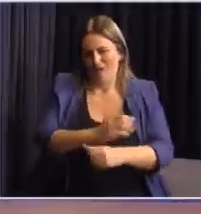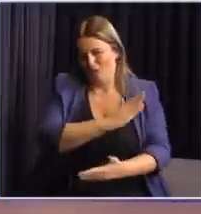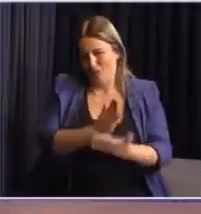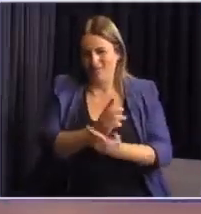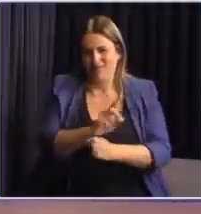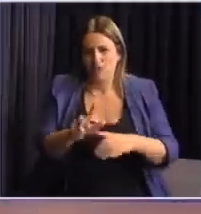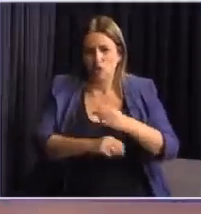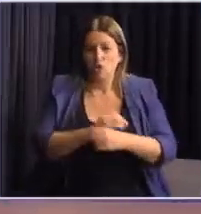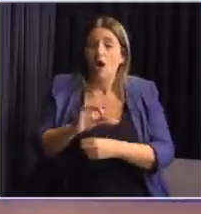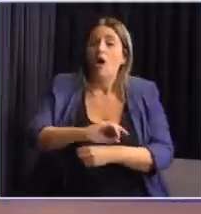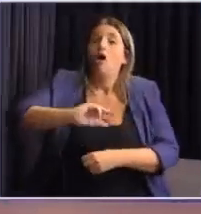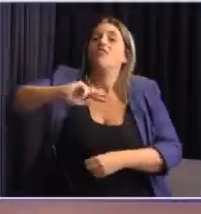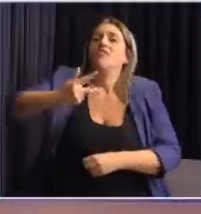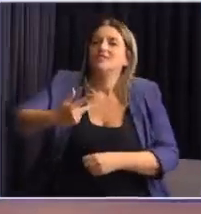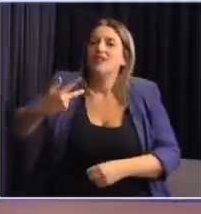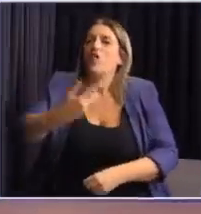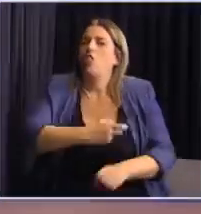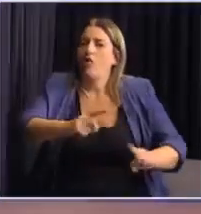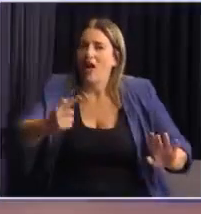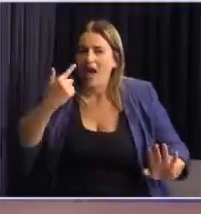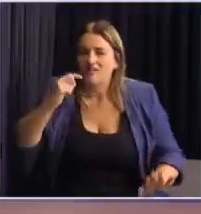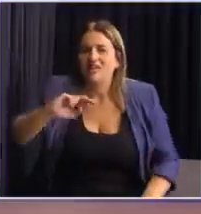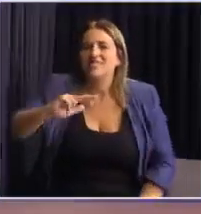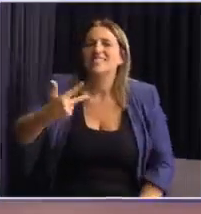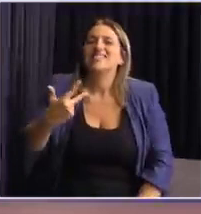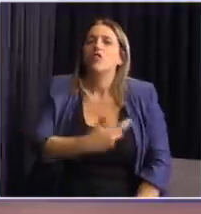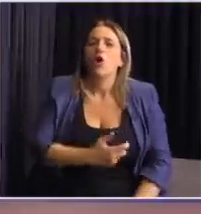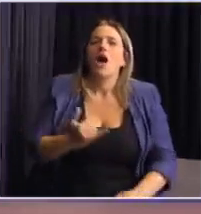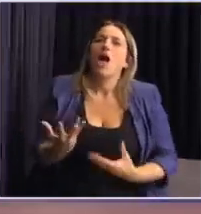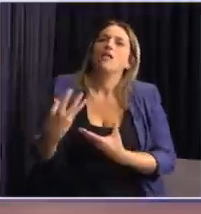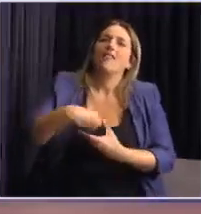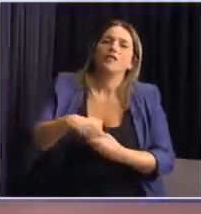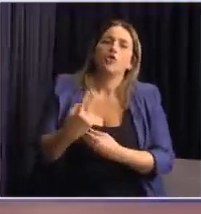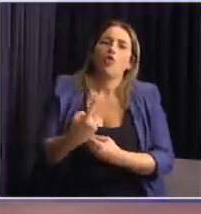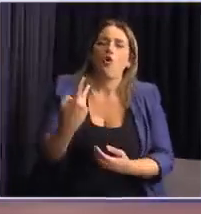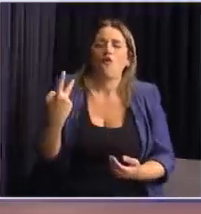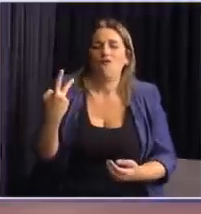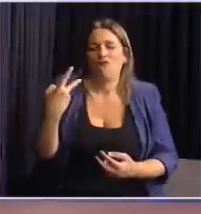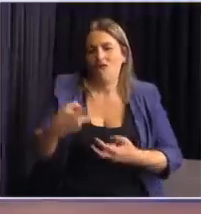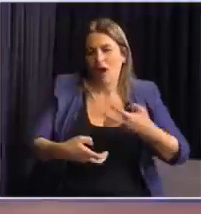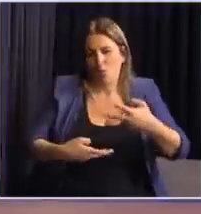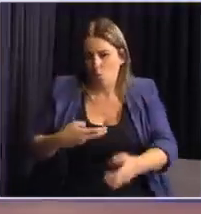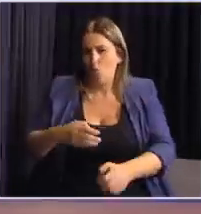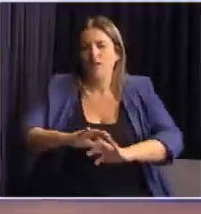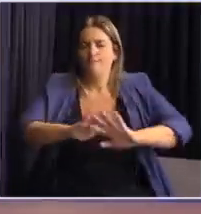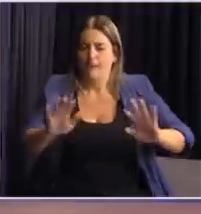que haber una tercera dosis, estamos viendo si esa tercera dosis hay una combinación de dos vacunas. Entonces,